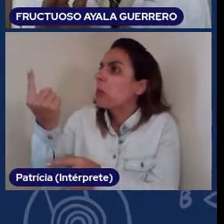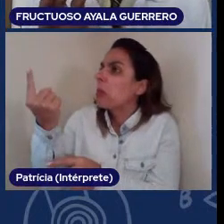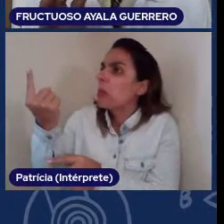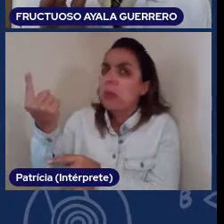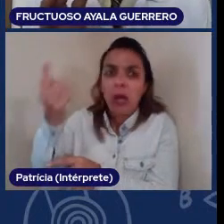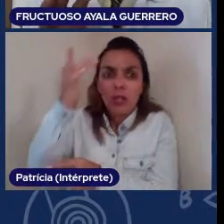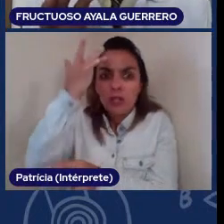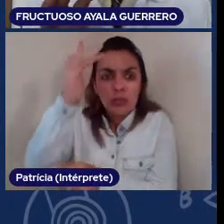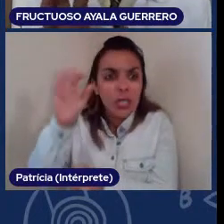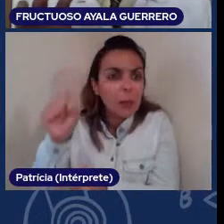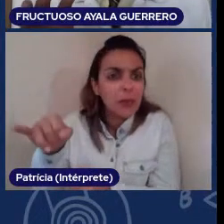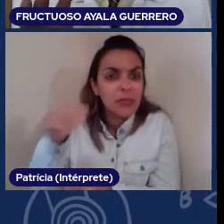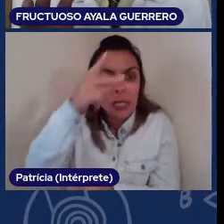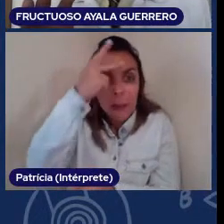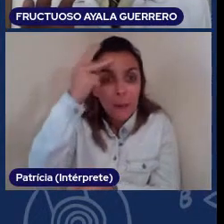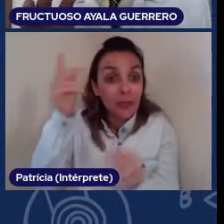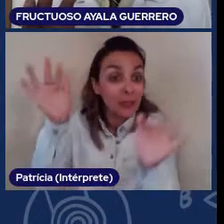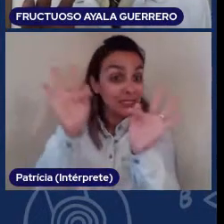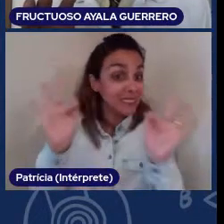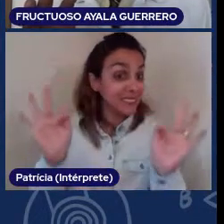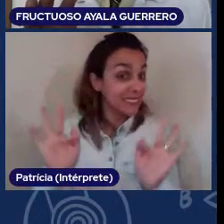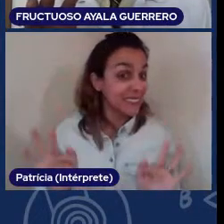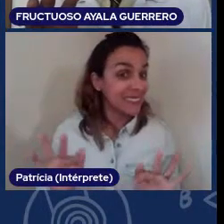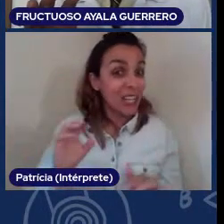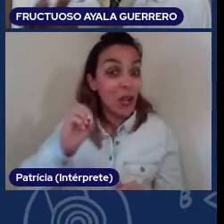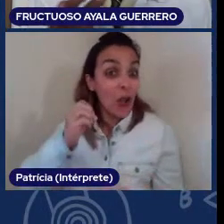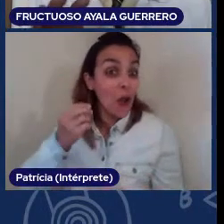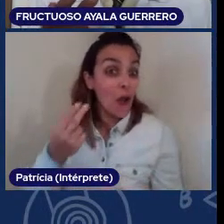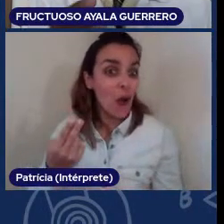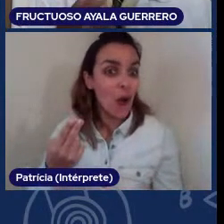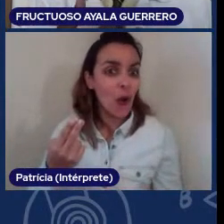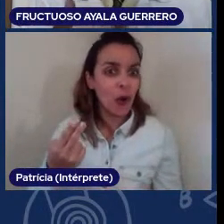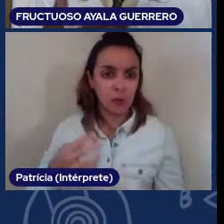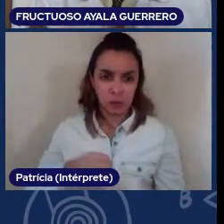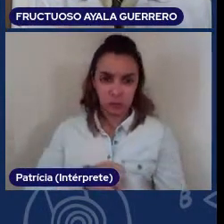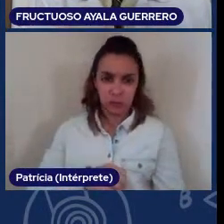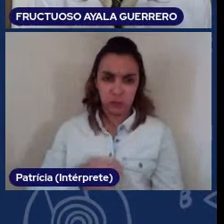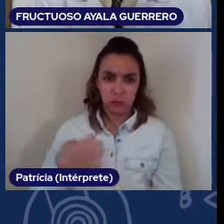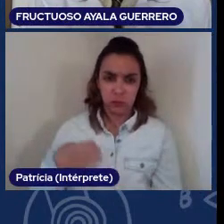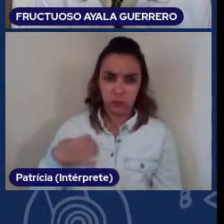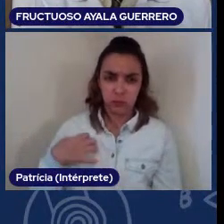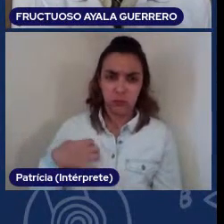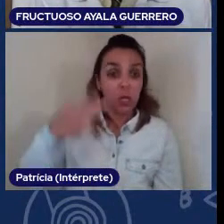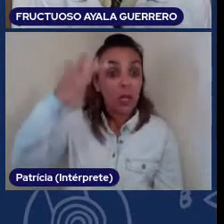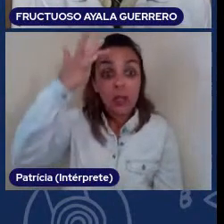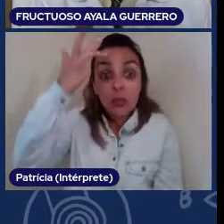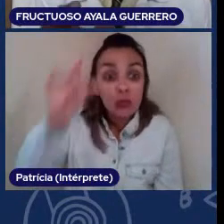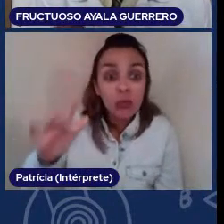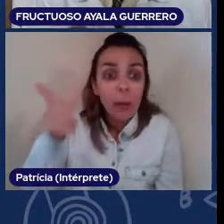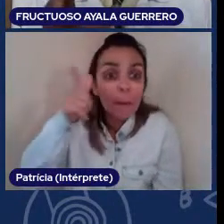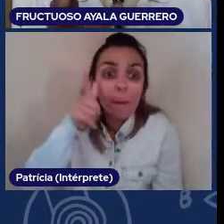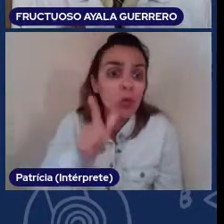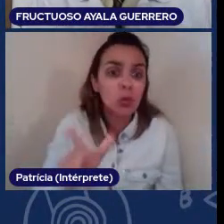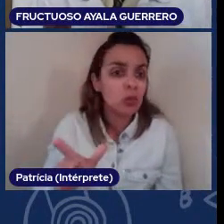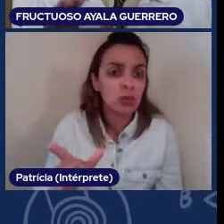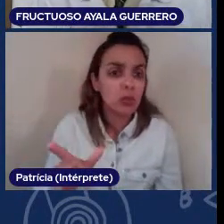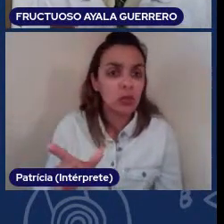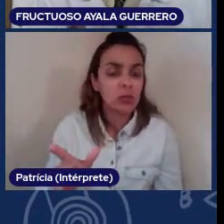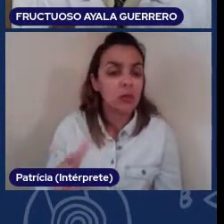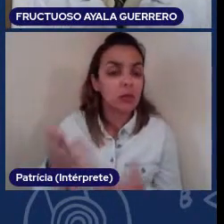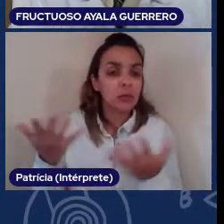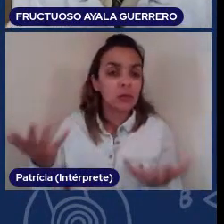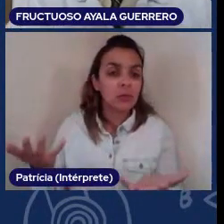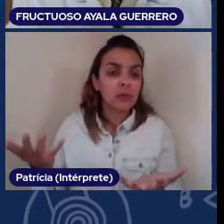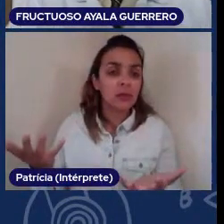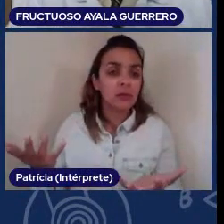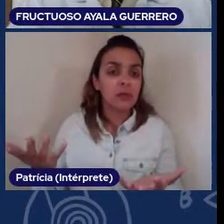la persona está feliz o está enojado, no pueden interpretar esos gestos. Entonces, estas